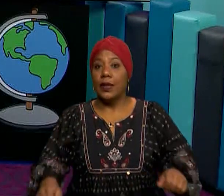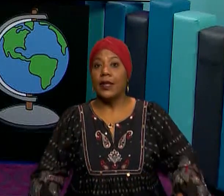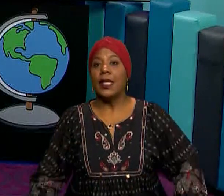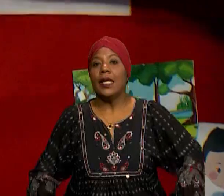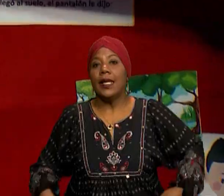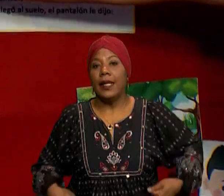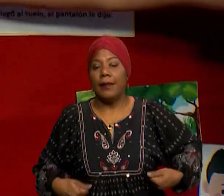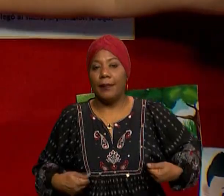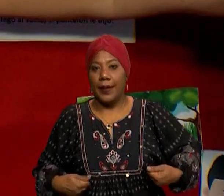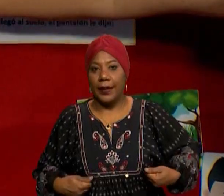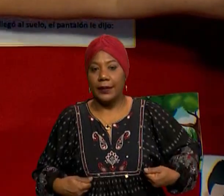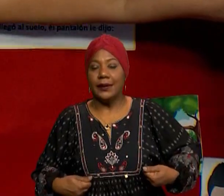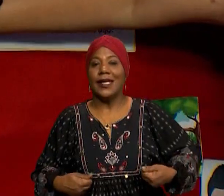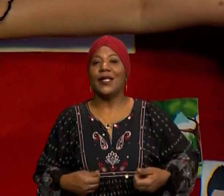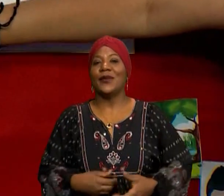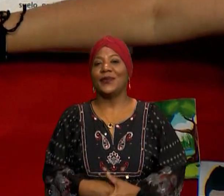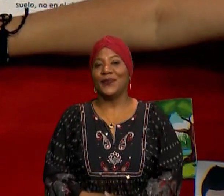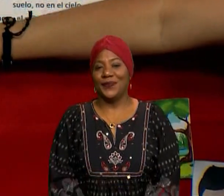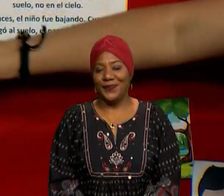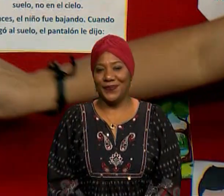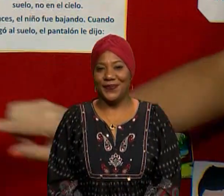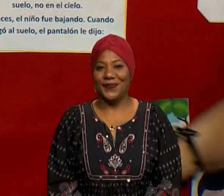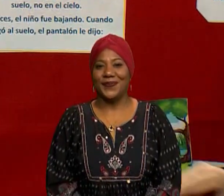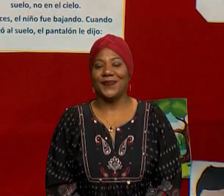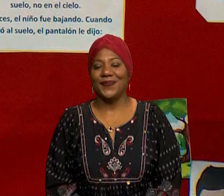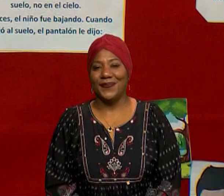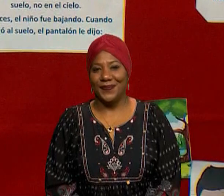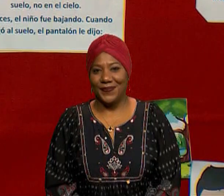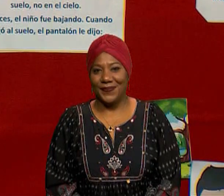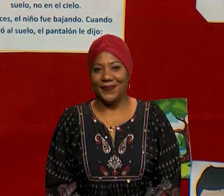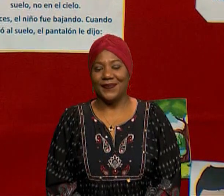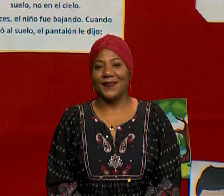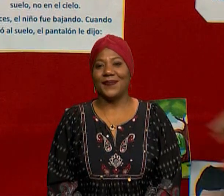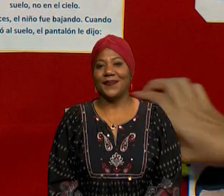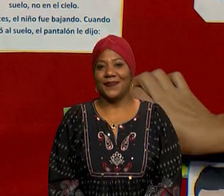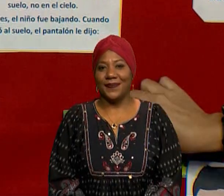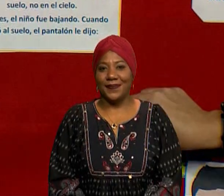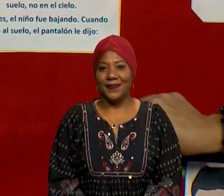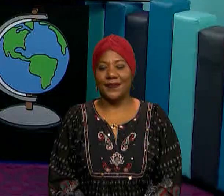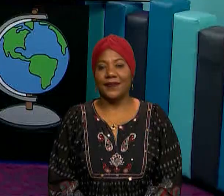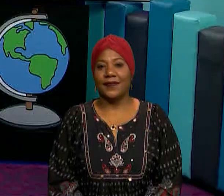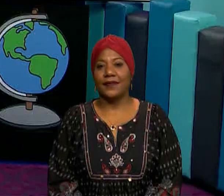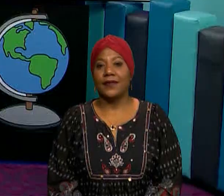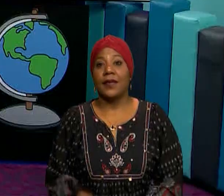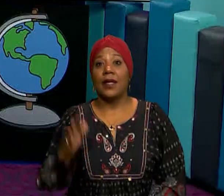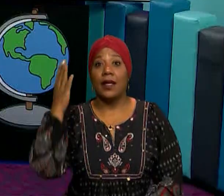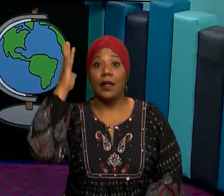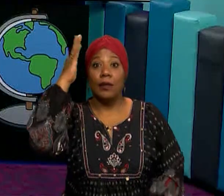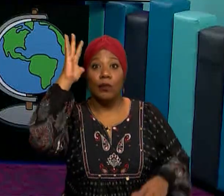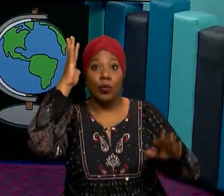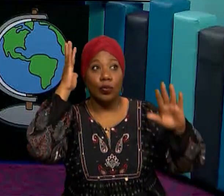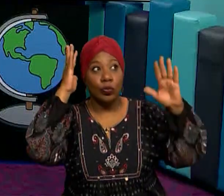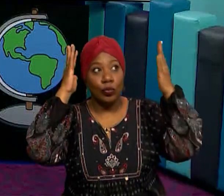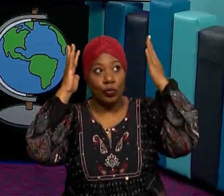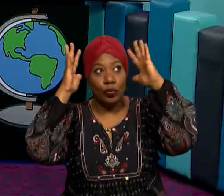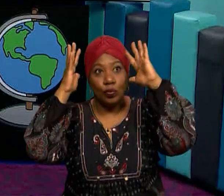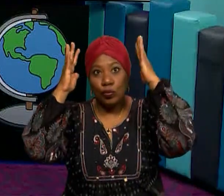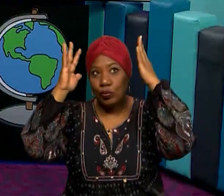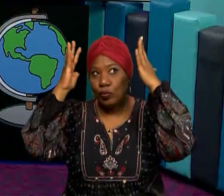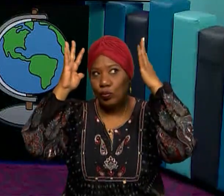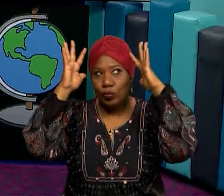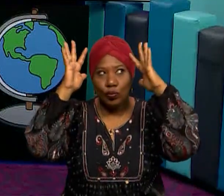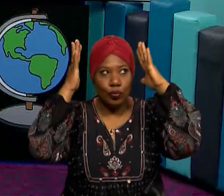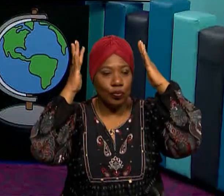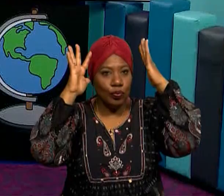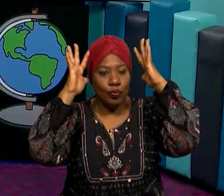personajes, y también se basa ¿en qué? En el lugar de los hechos. ¿Cuál es el lugar de los hechos? El bosque, donde